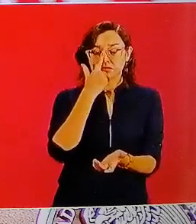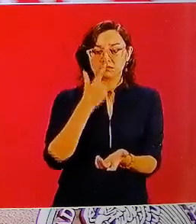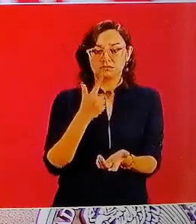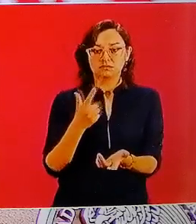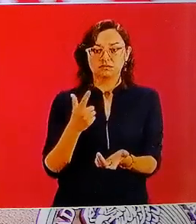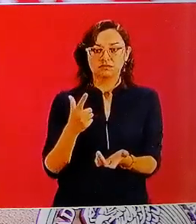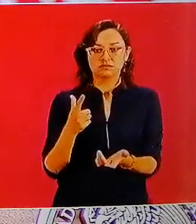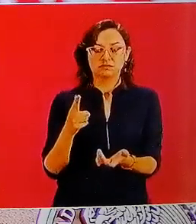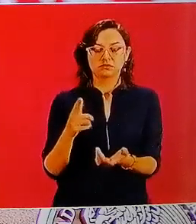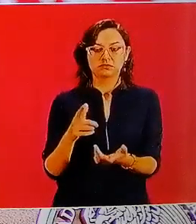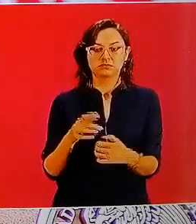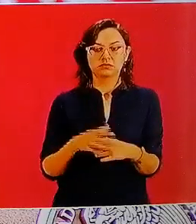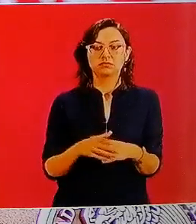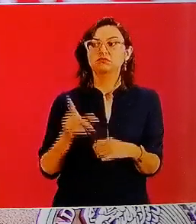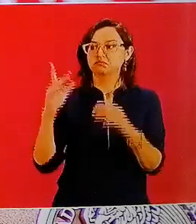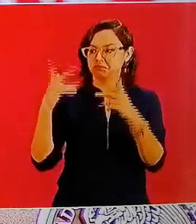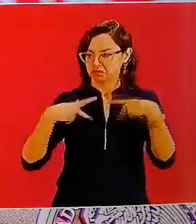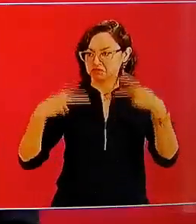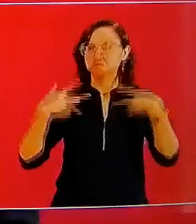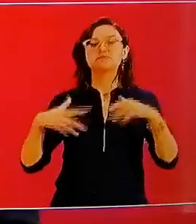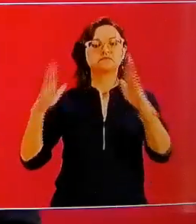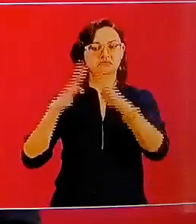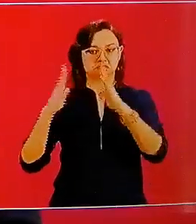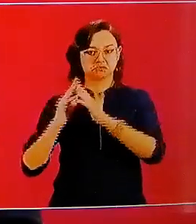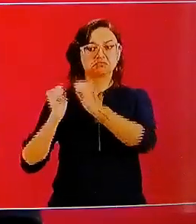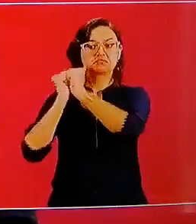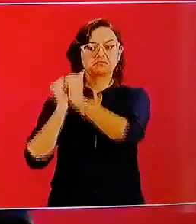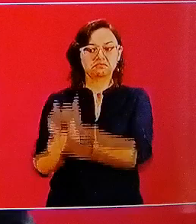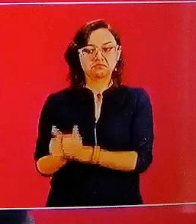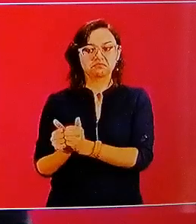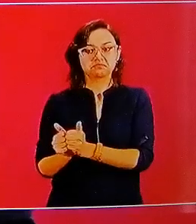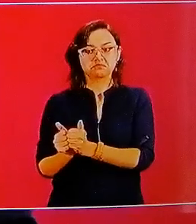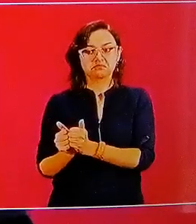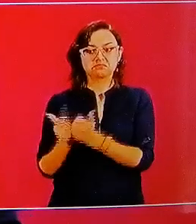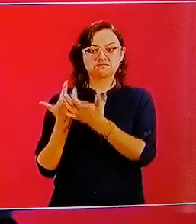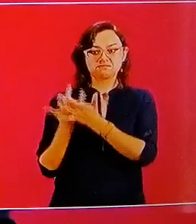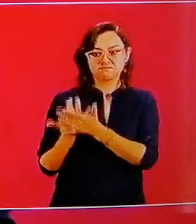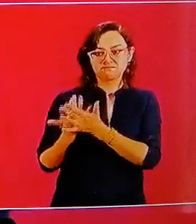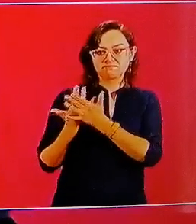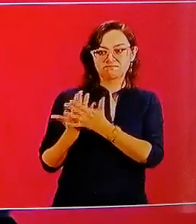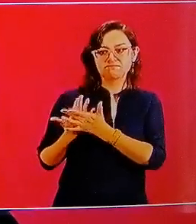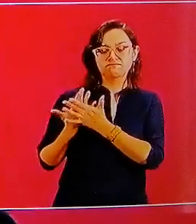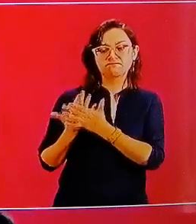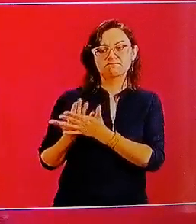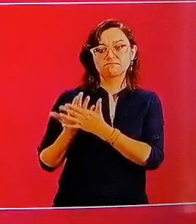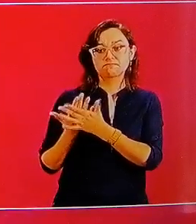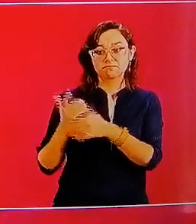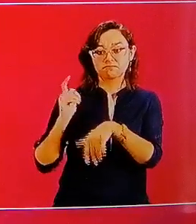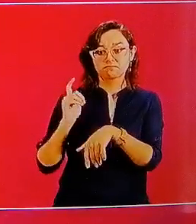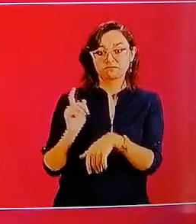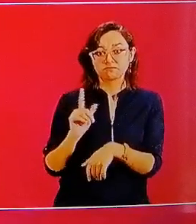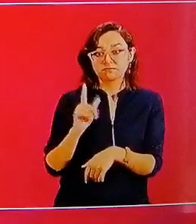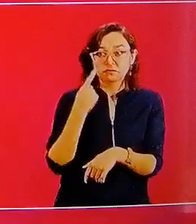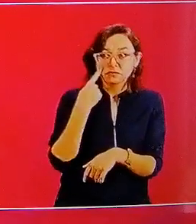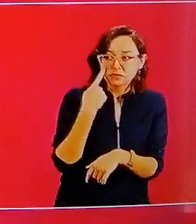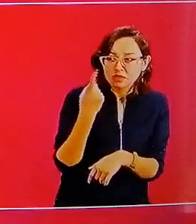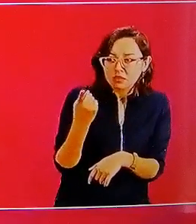en retiro, en casa, y están pendientes de cuando llega el